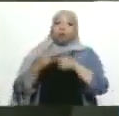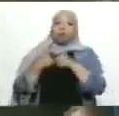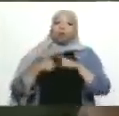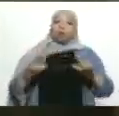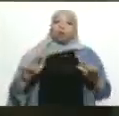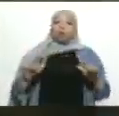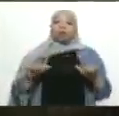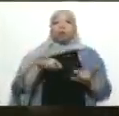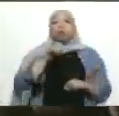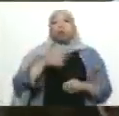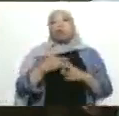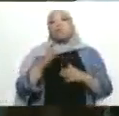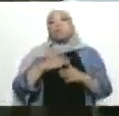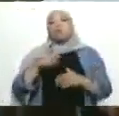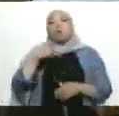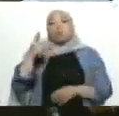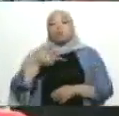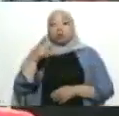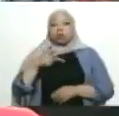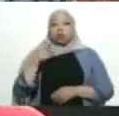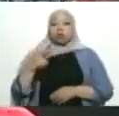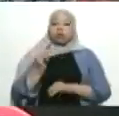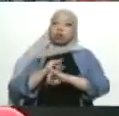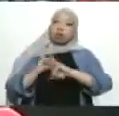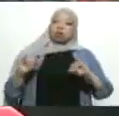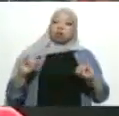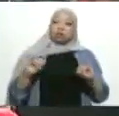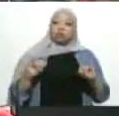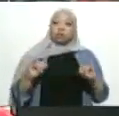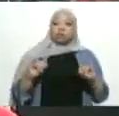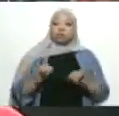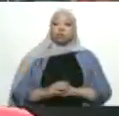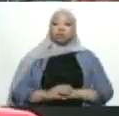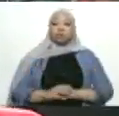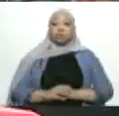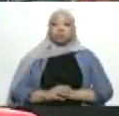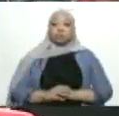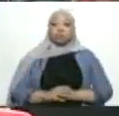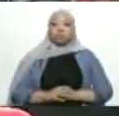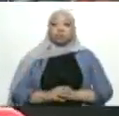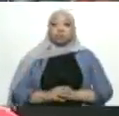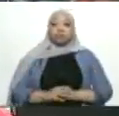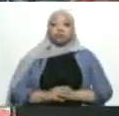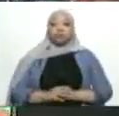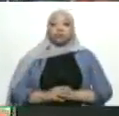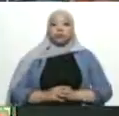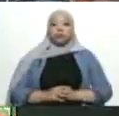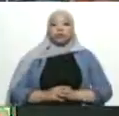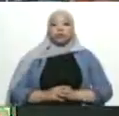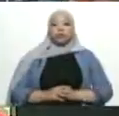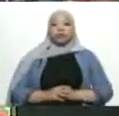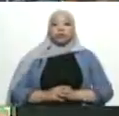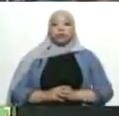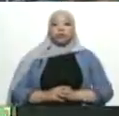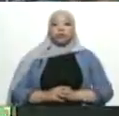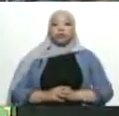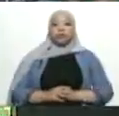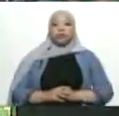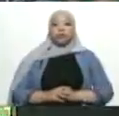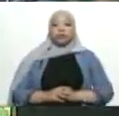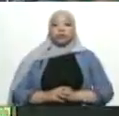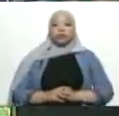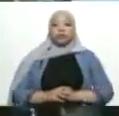Independientemente de su tinte político, lo que estaba en juego era la independencia y la soberanía. José Becerra Ávila, quien ocupaba el cargo